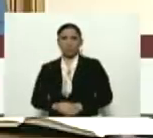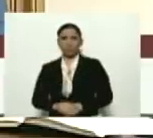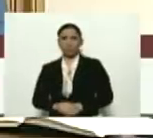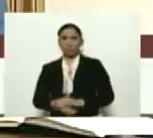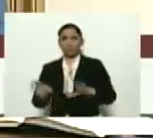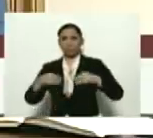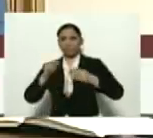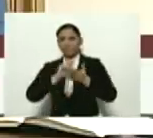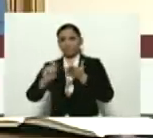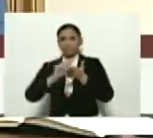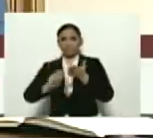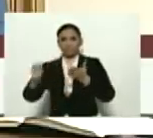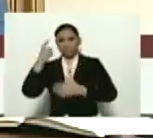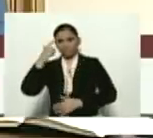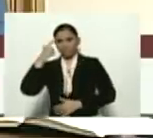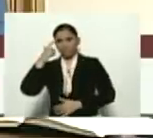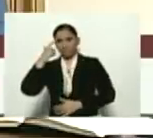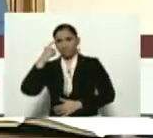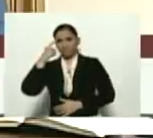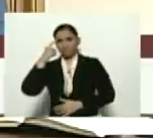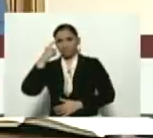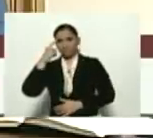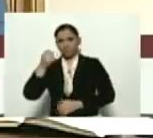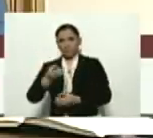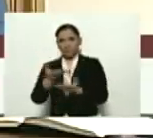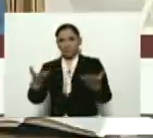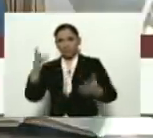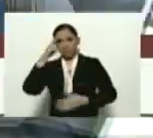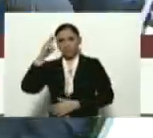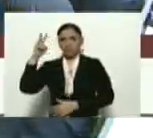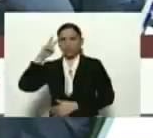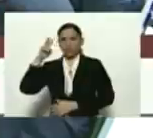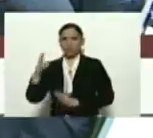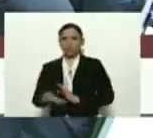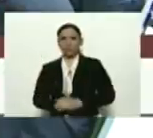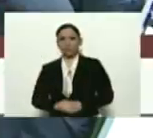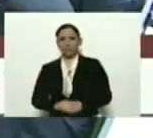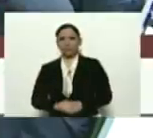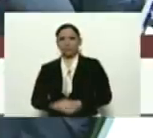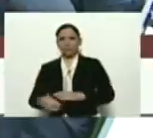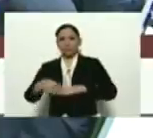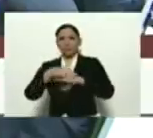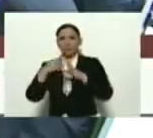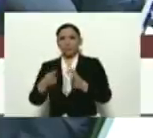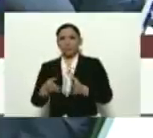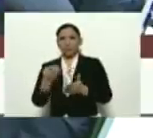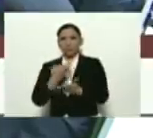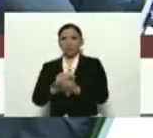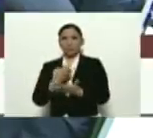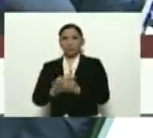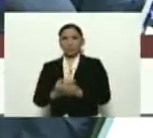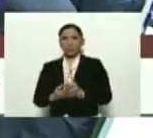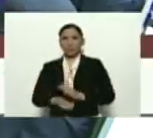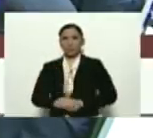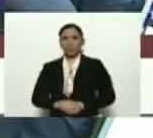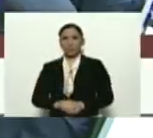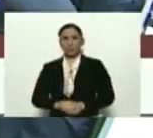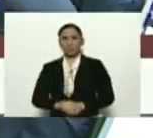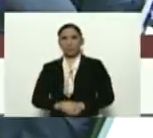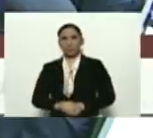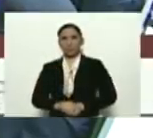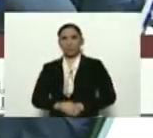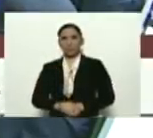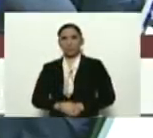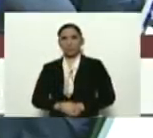tomen nota. Aquí están los cancilleres y los ministros de Economía, los rectores de la Economía